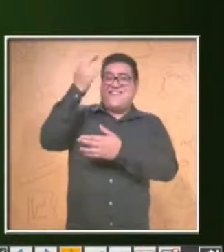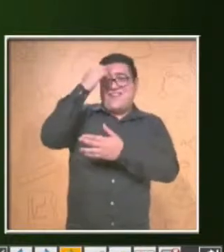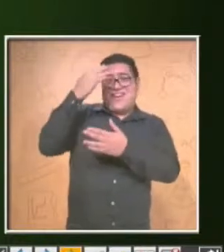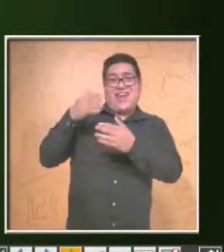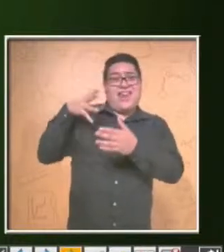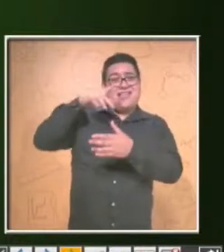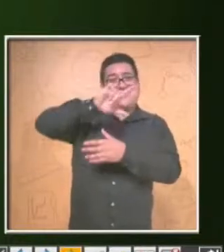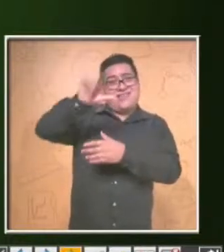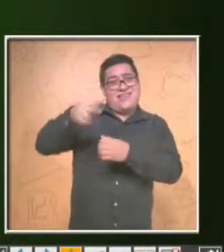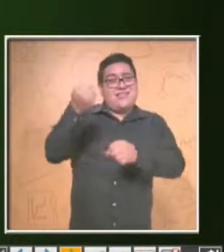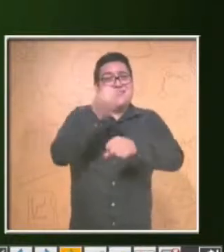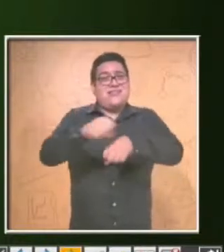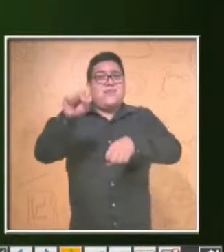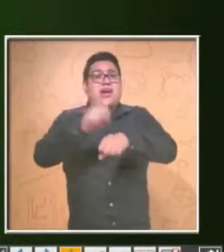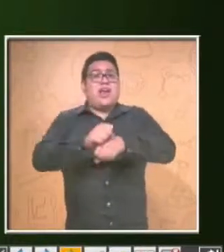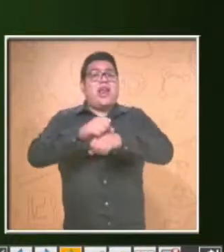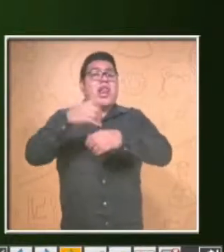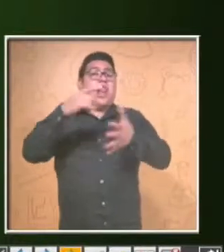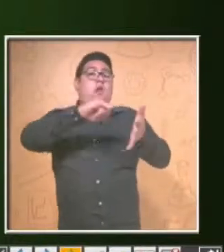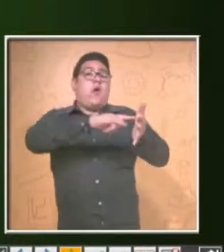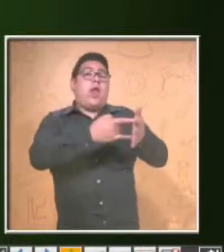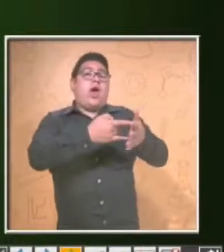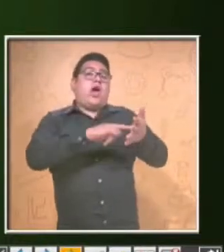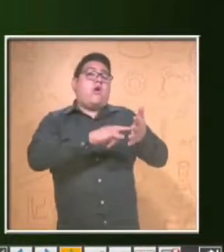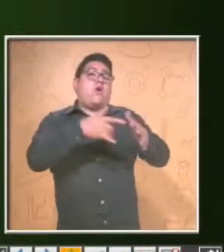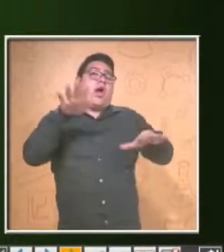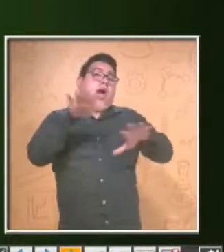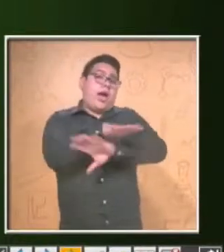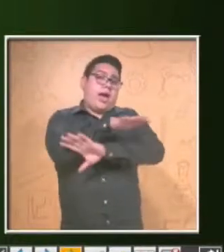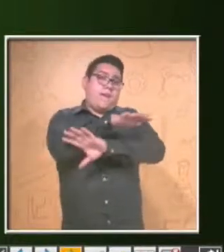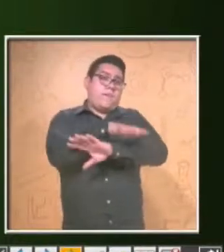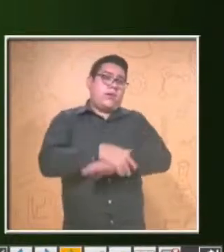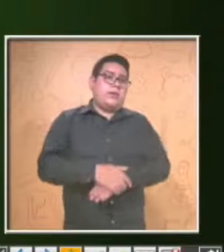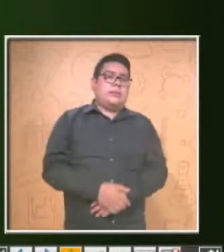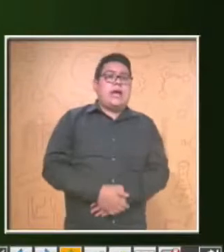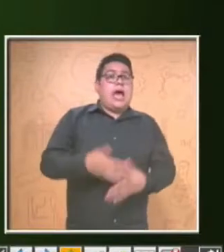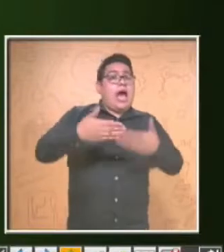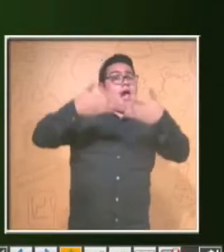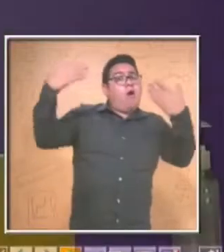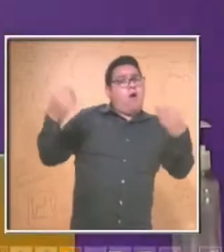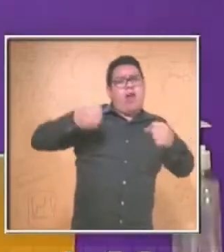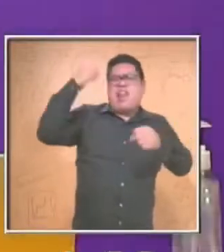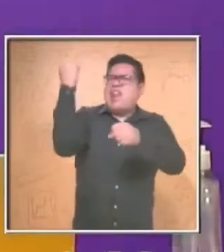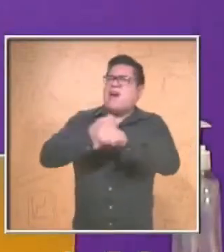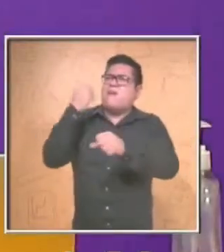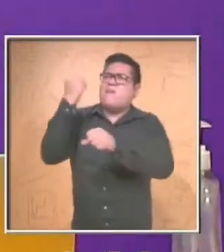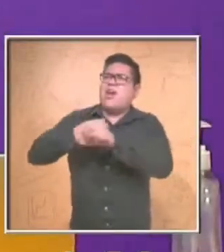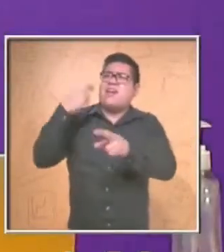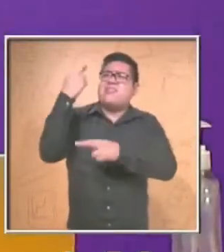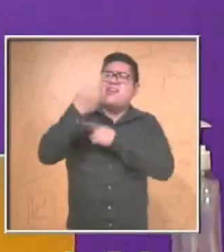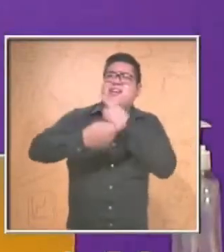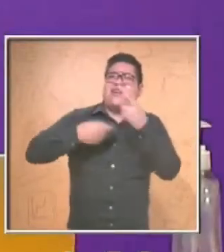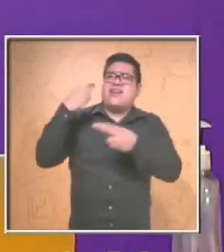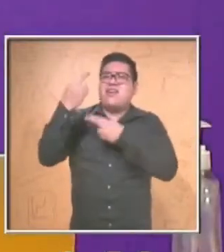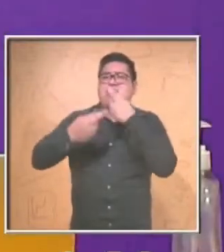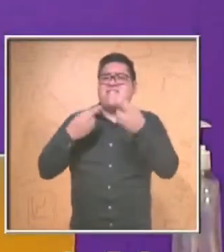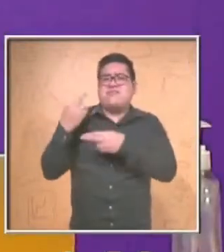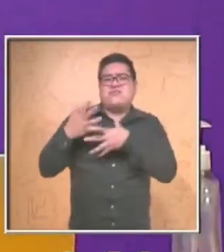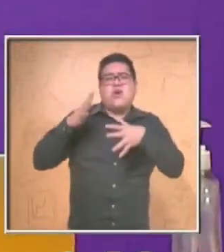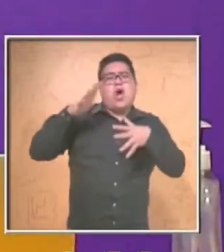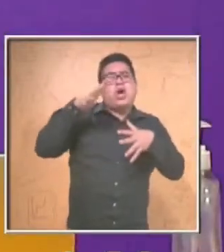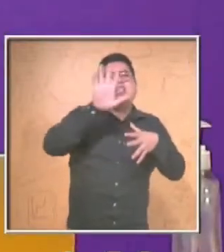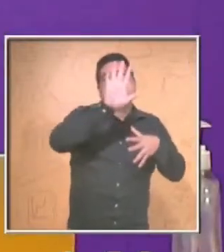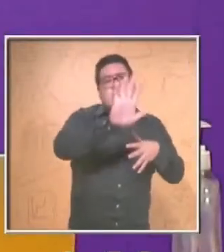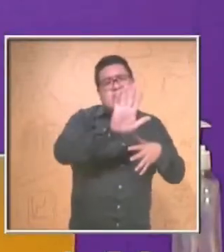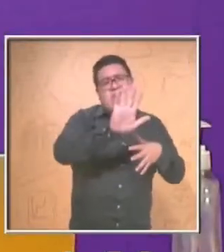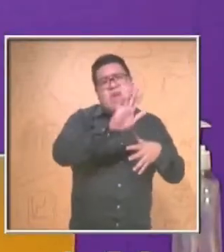semana, el horario va a cambiar, no vamos a estar de 6 a 7. Mis compañeros y yo estaremos contigo entre las